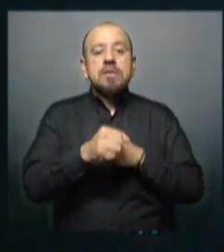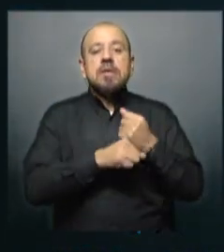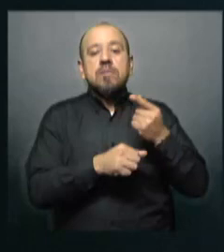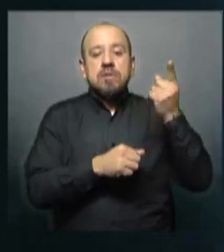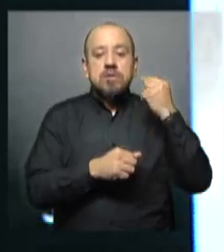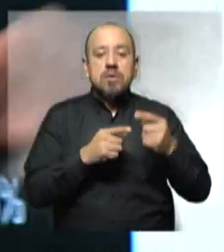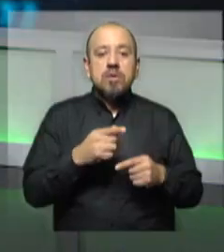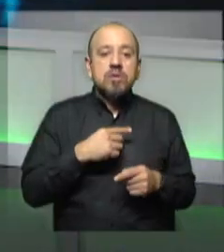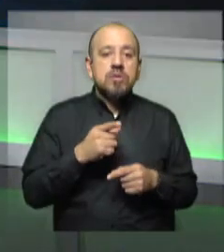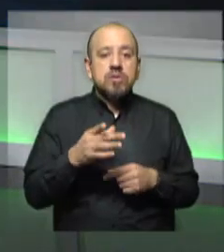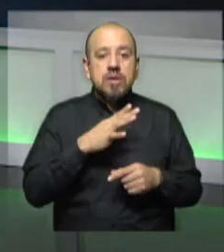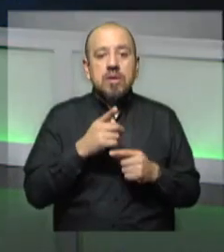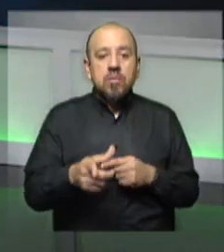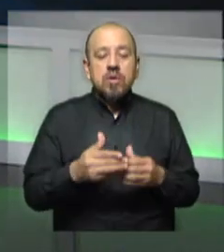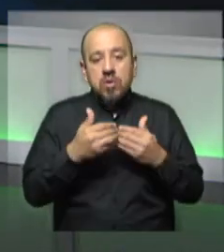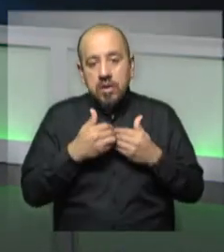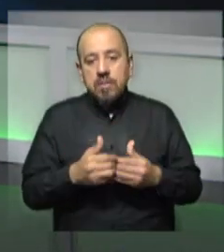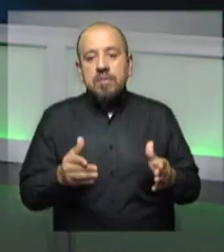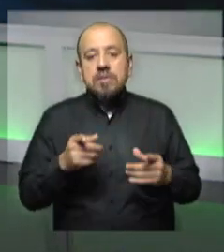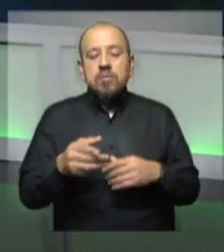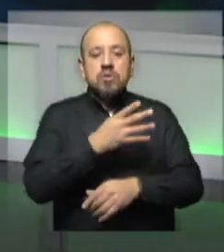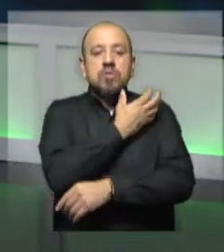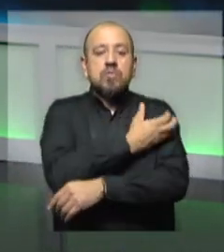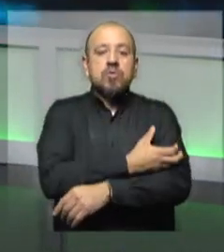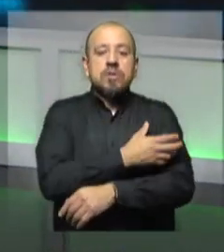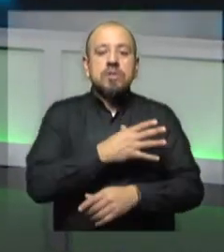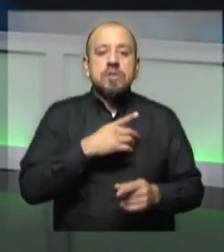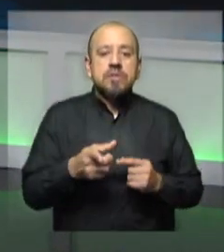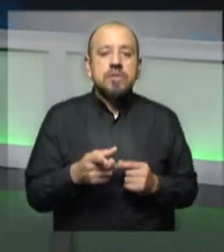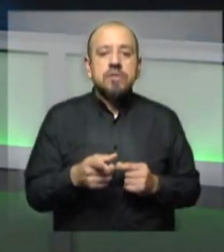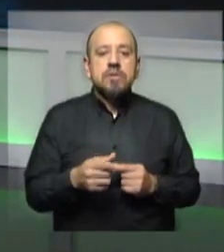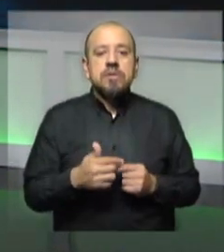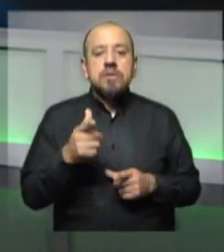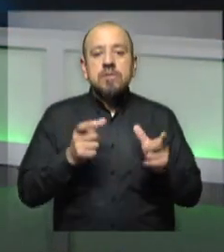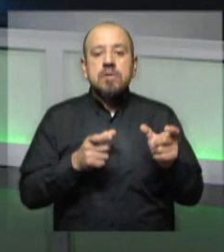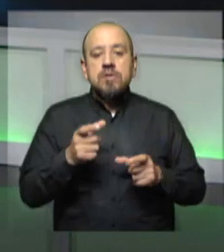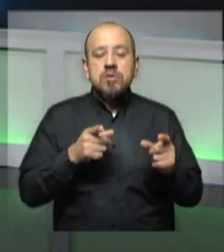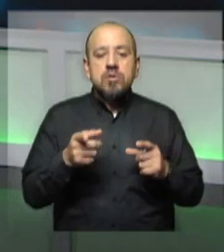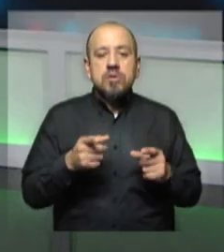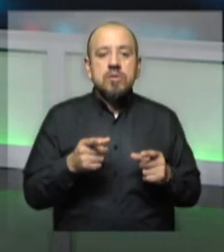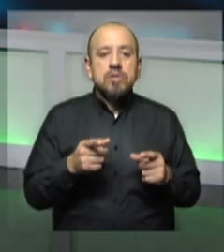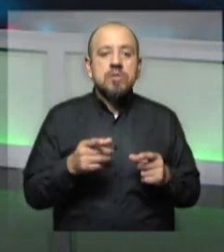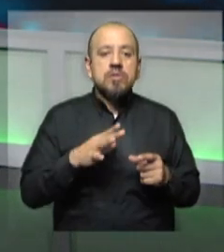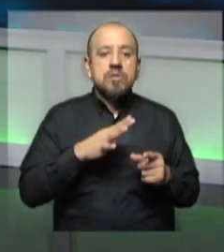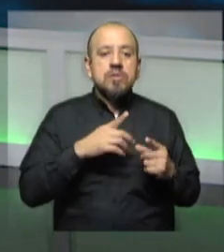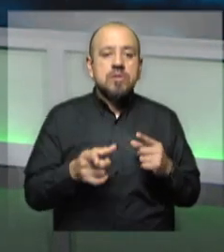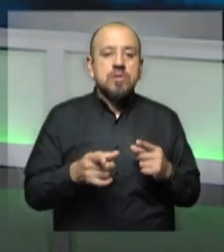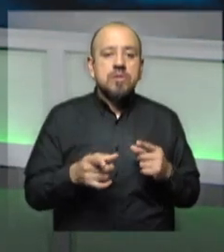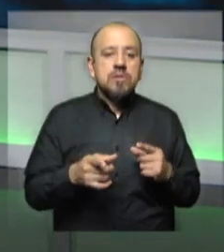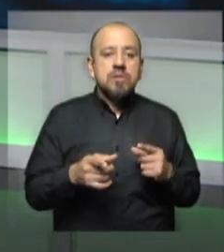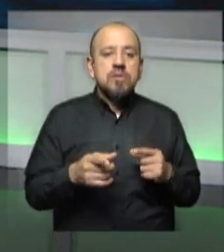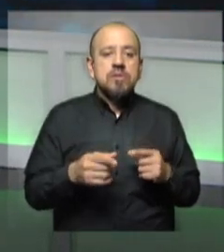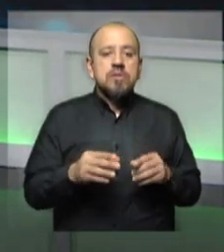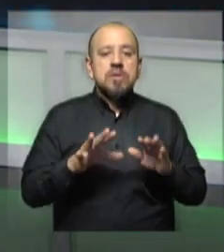primer Matiz y lo que tenemos es que cuando empezamos en la pobreza sí de vuelta personas que no alcanzan este umbral tenemos que la pobreza